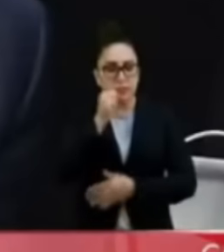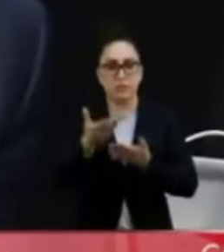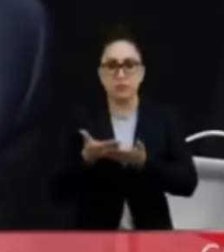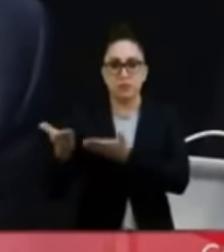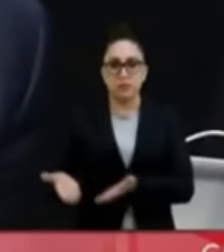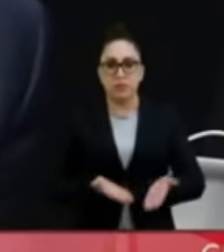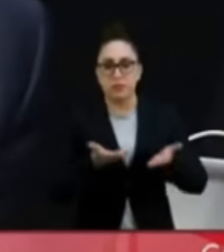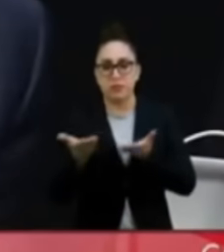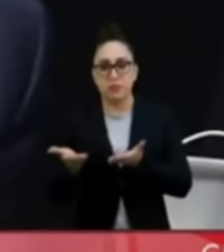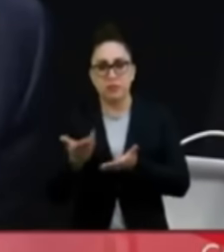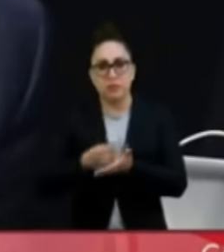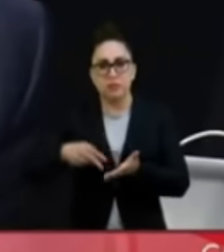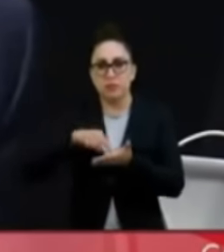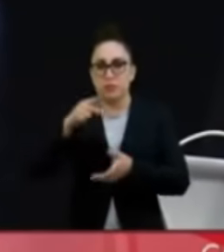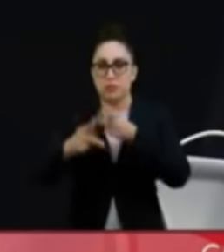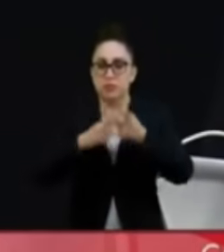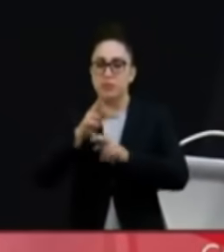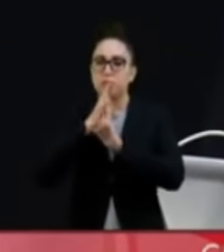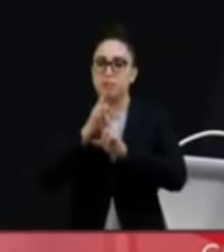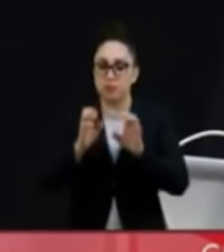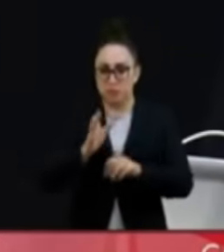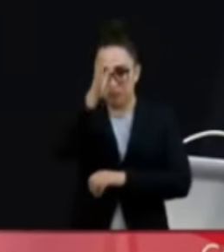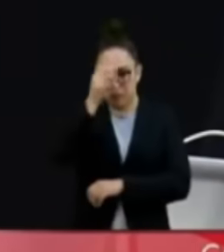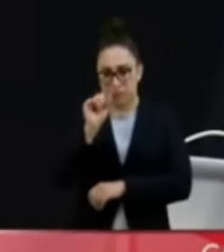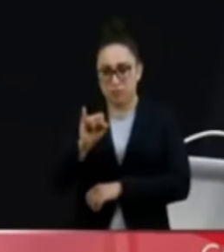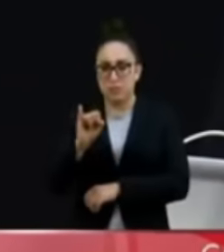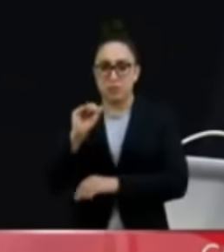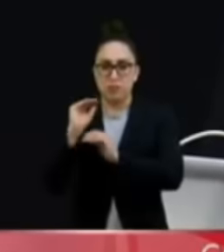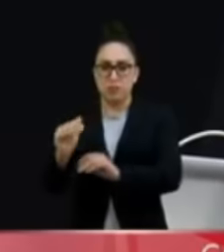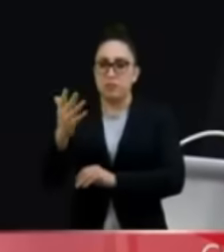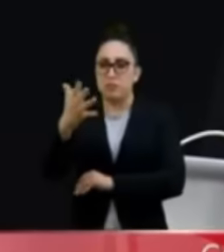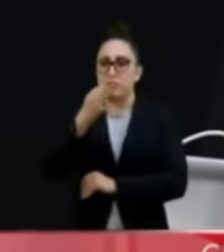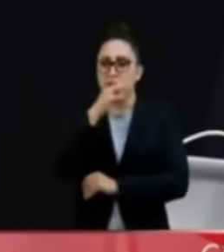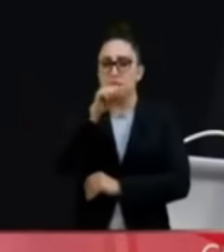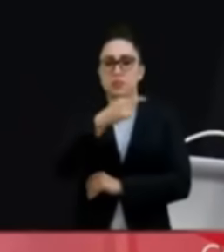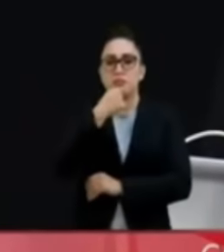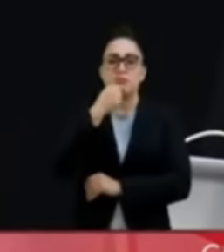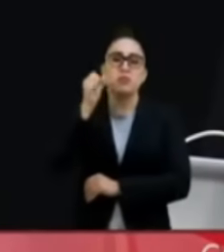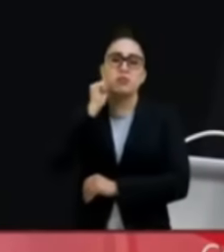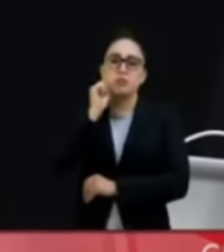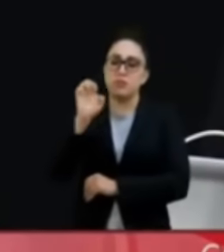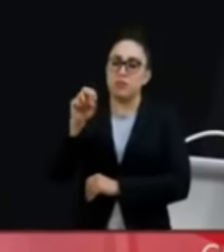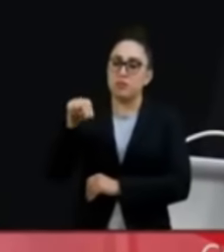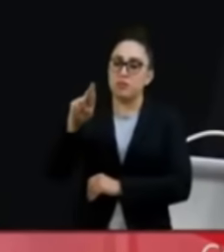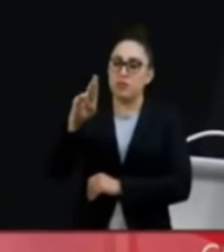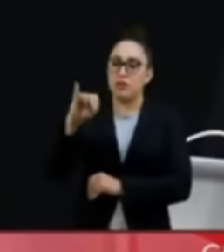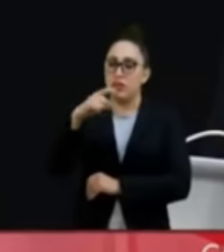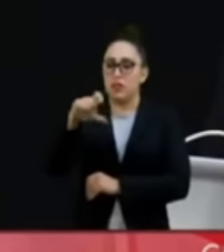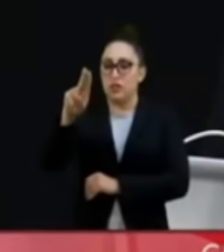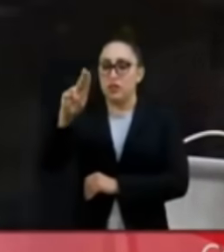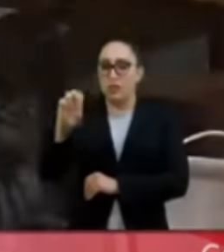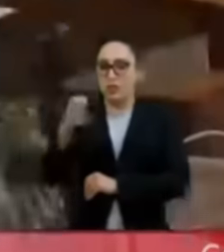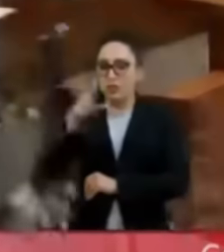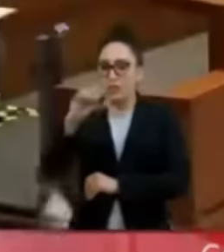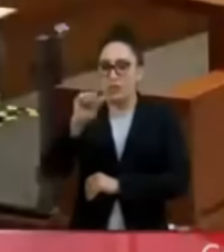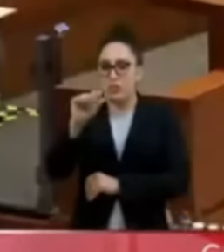palabra en favor, hasta por 5 minutos, el senador Enrique Insunza Casas.